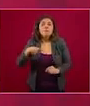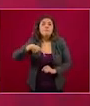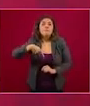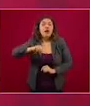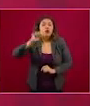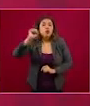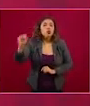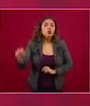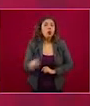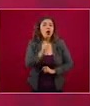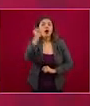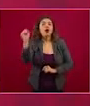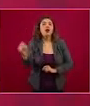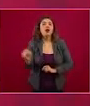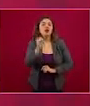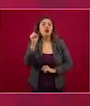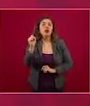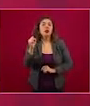Afortunadamente